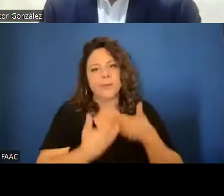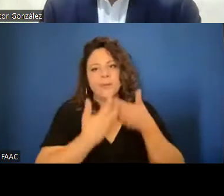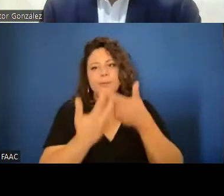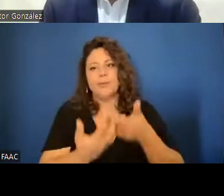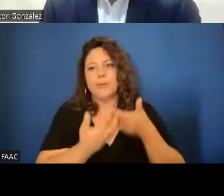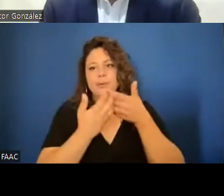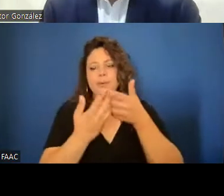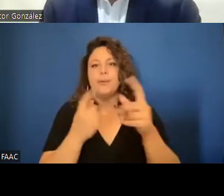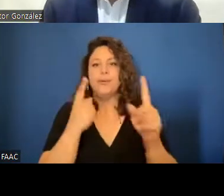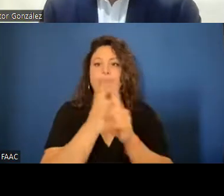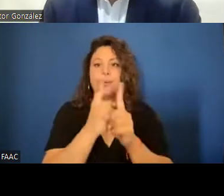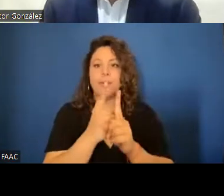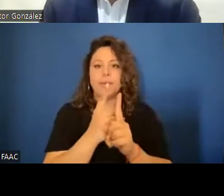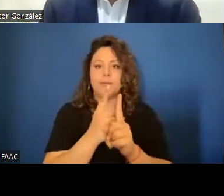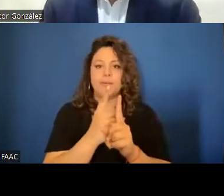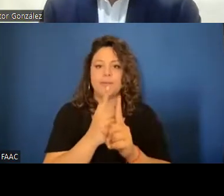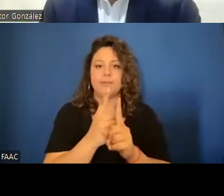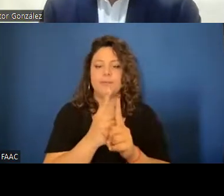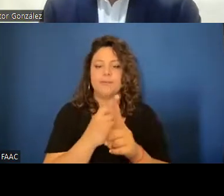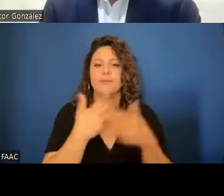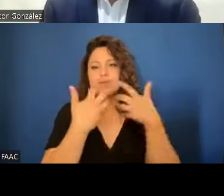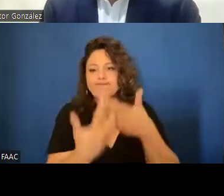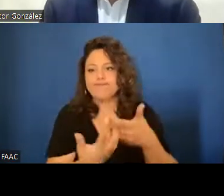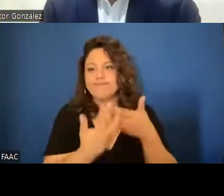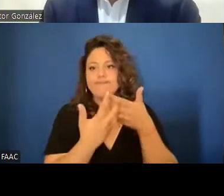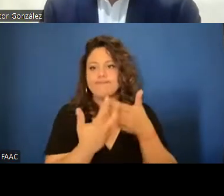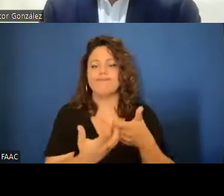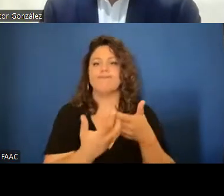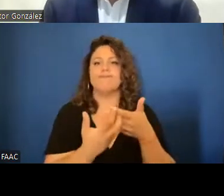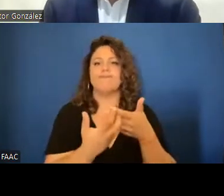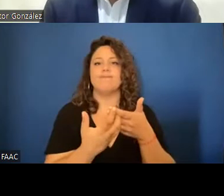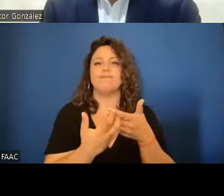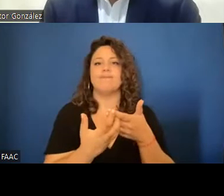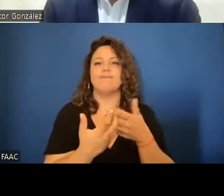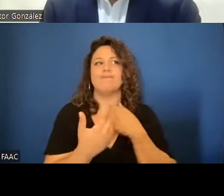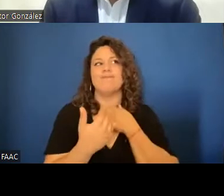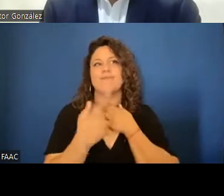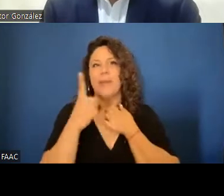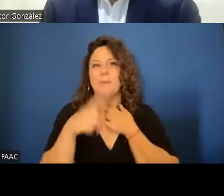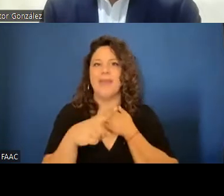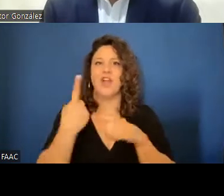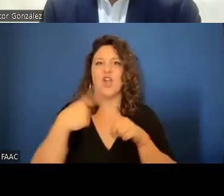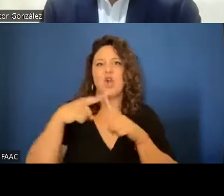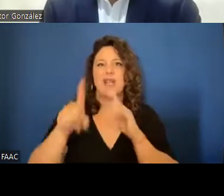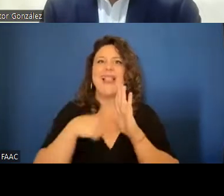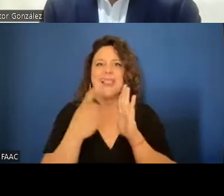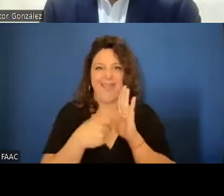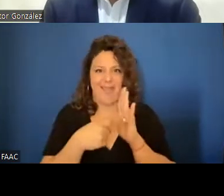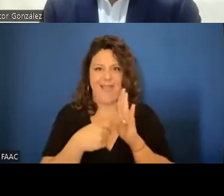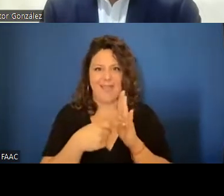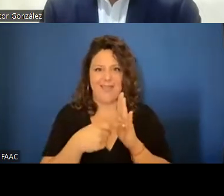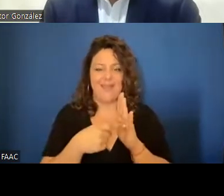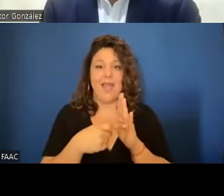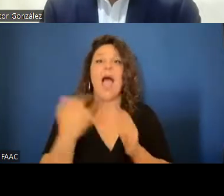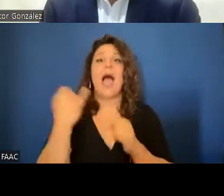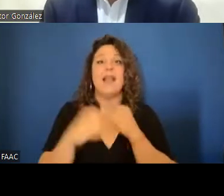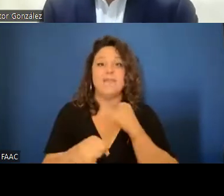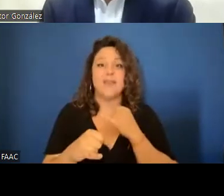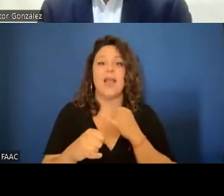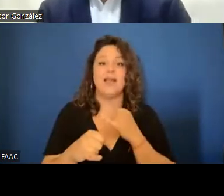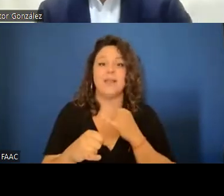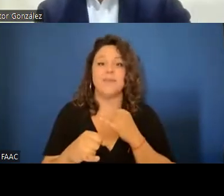se trata de alguna persona con discapacidad. La legislación en esta materia ha evolucionado mucho y es verdad bueno, pues que se